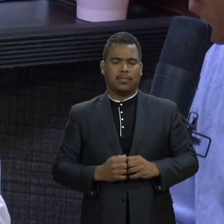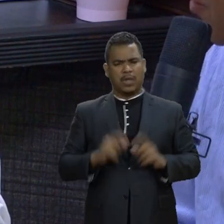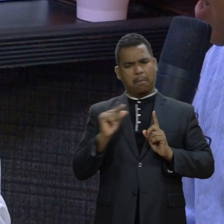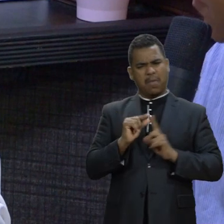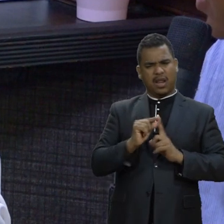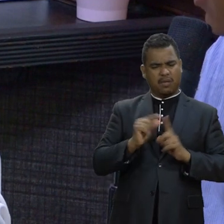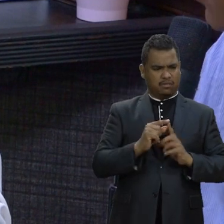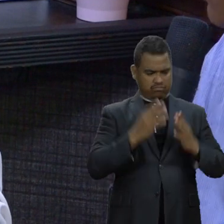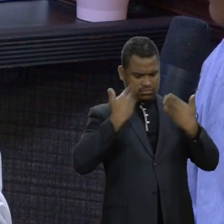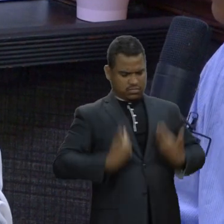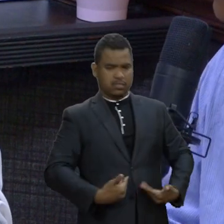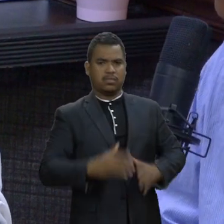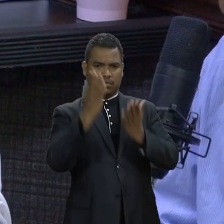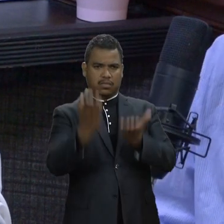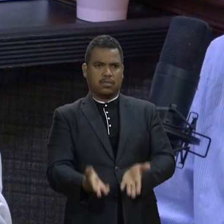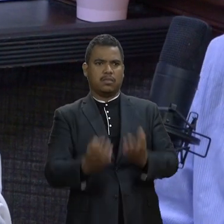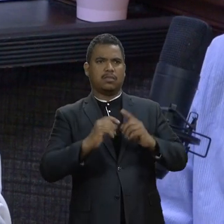defina? ¿Una palabra que la defina?